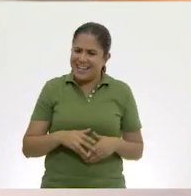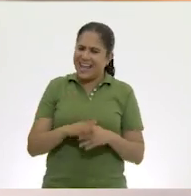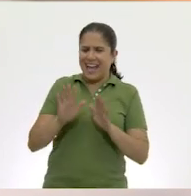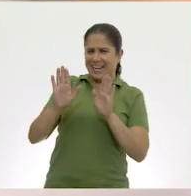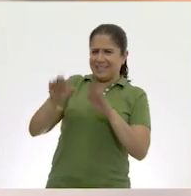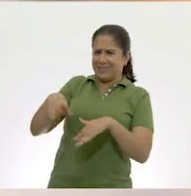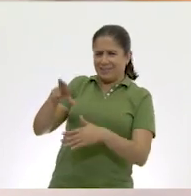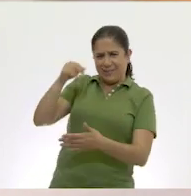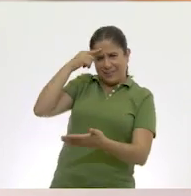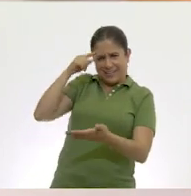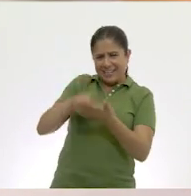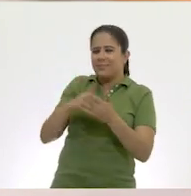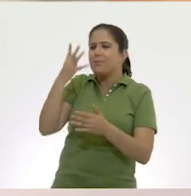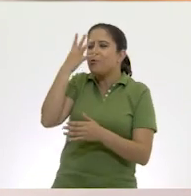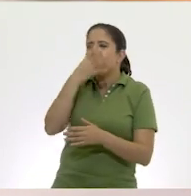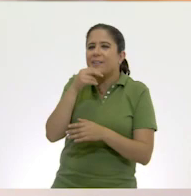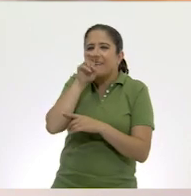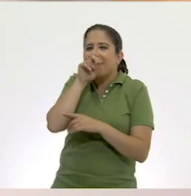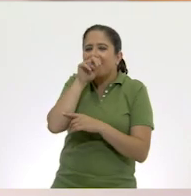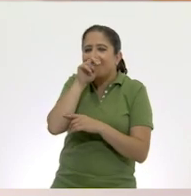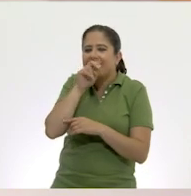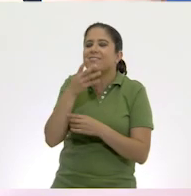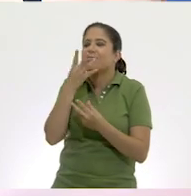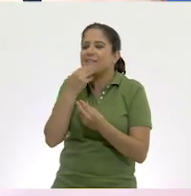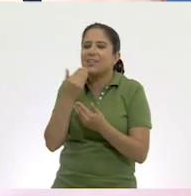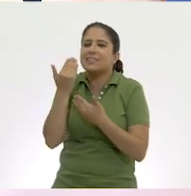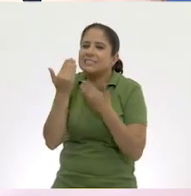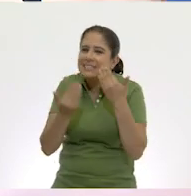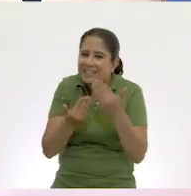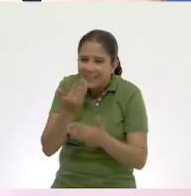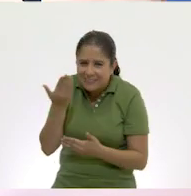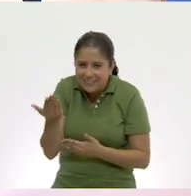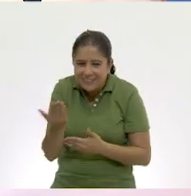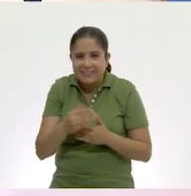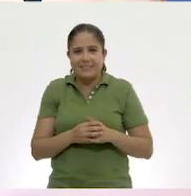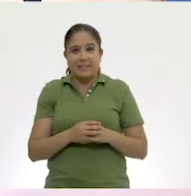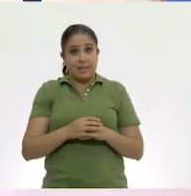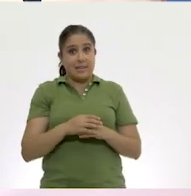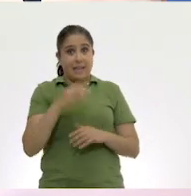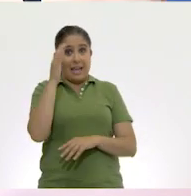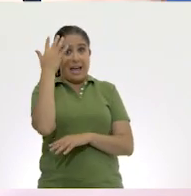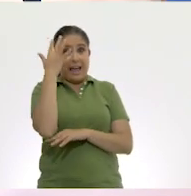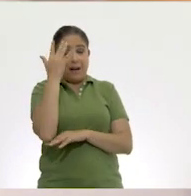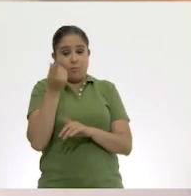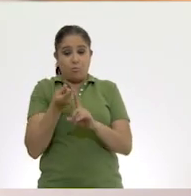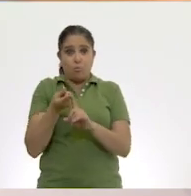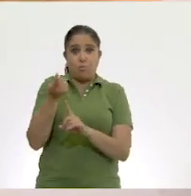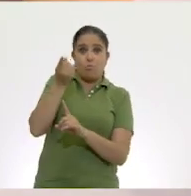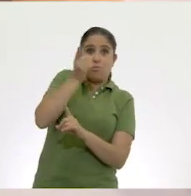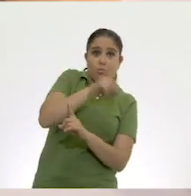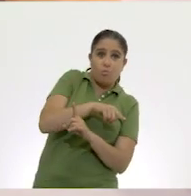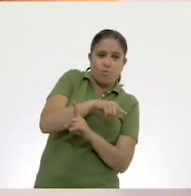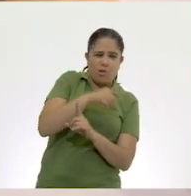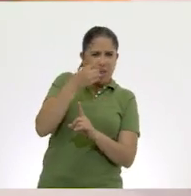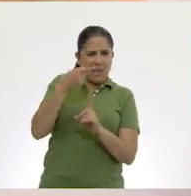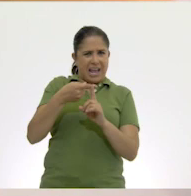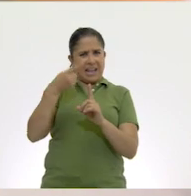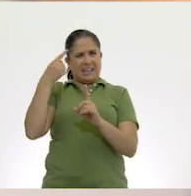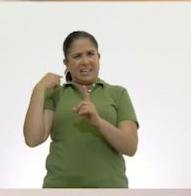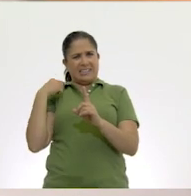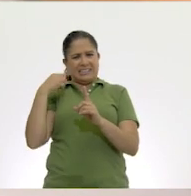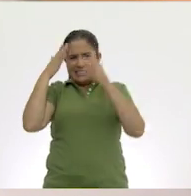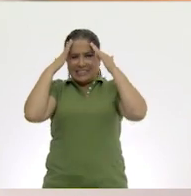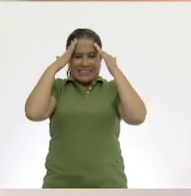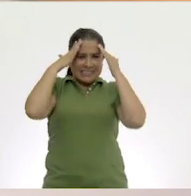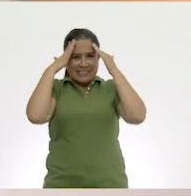como crees ardillita bonita estoy para servirte y de un árbol hacia adelante un árbol hacia atrás